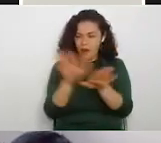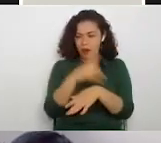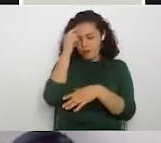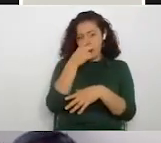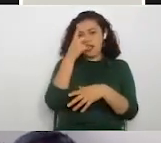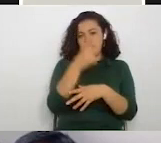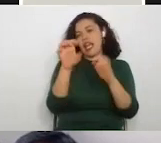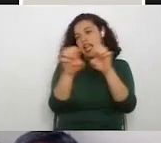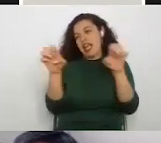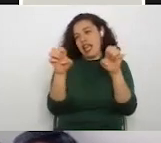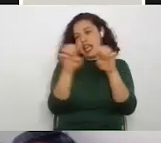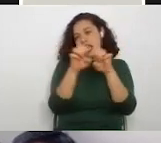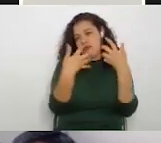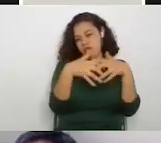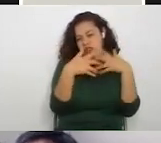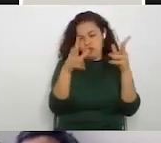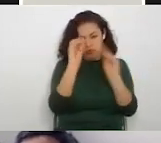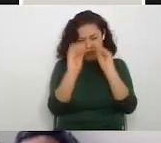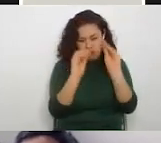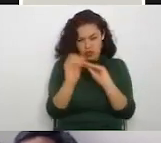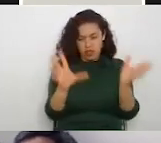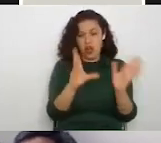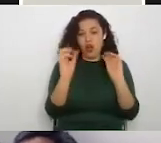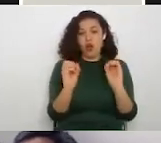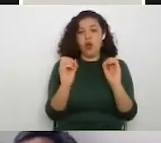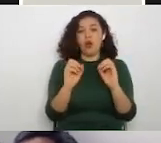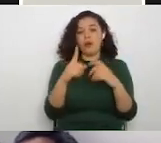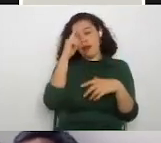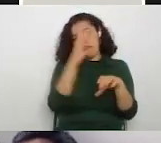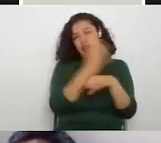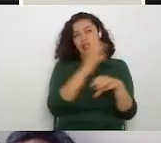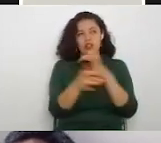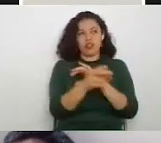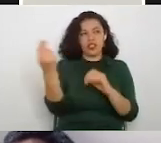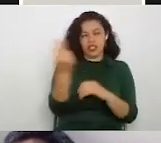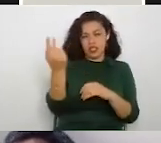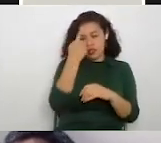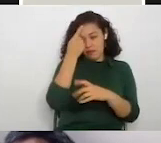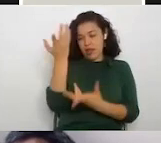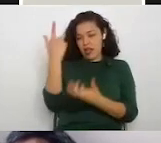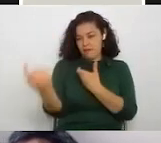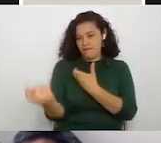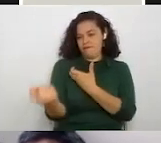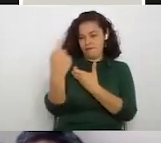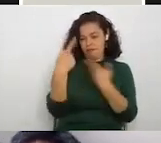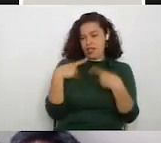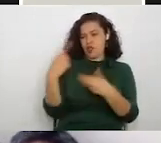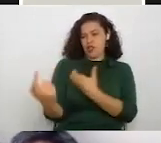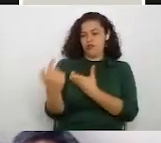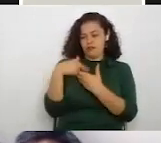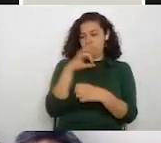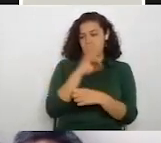el equipo o incluso puede afectar desde los requisitos, ¿no? de ingreso de la